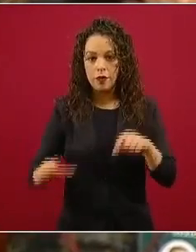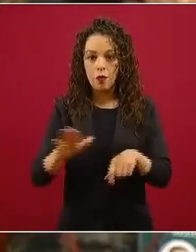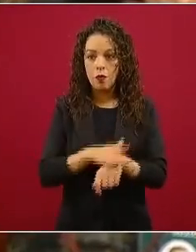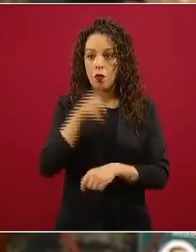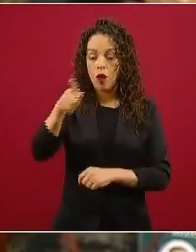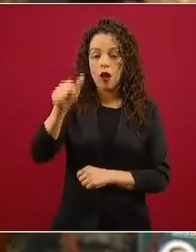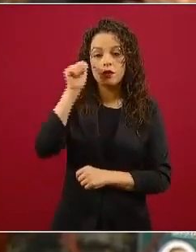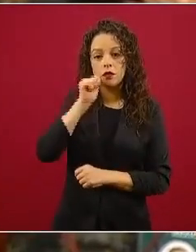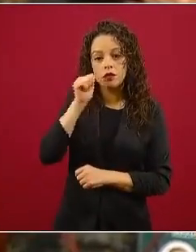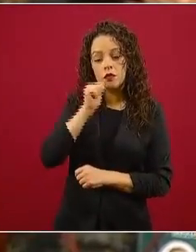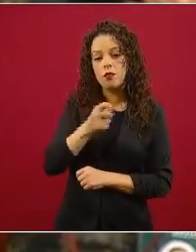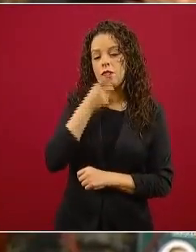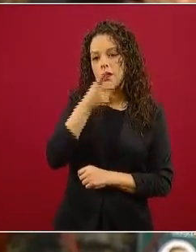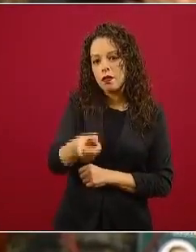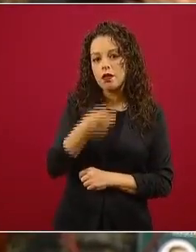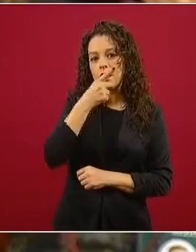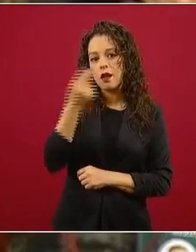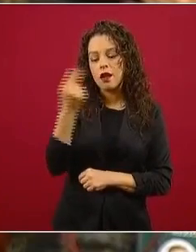a la participación